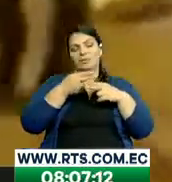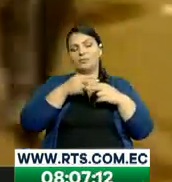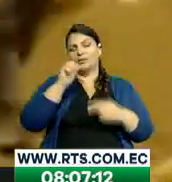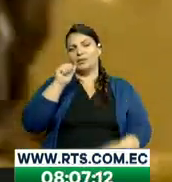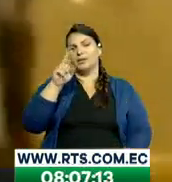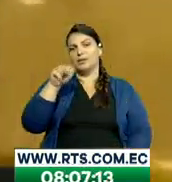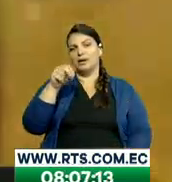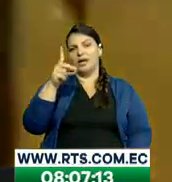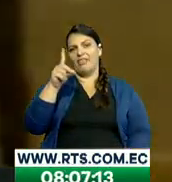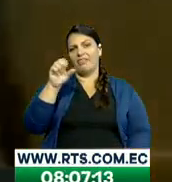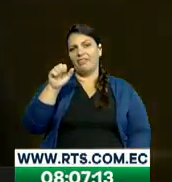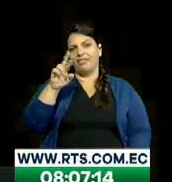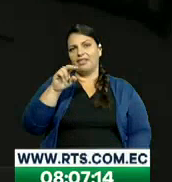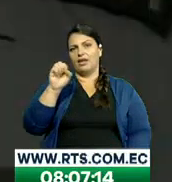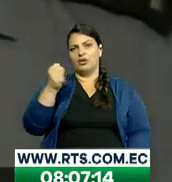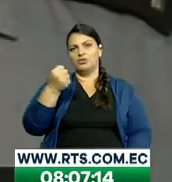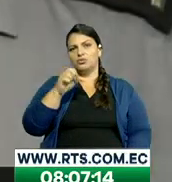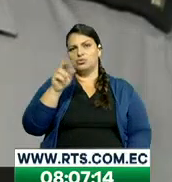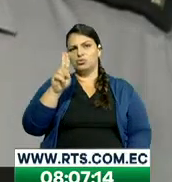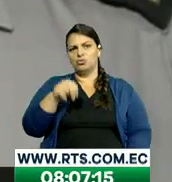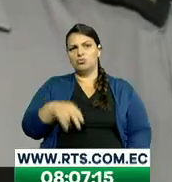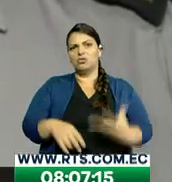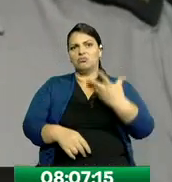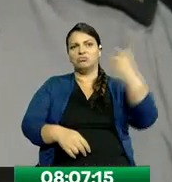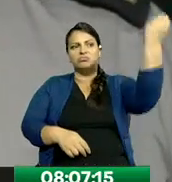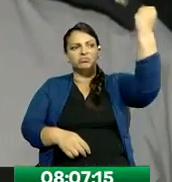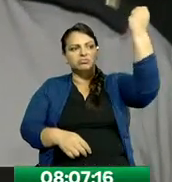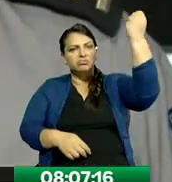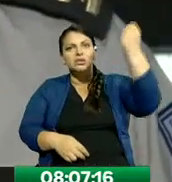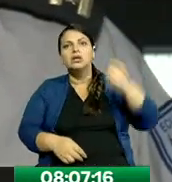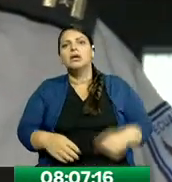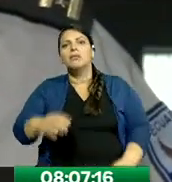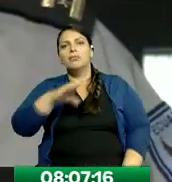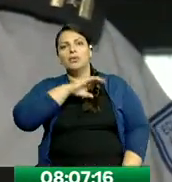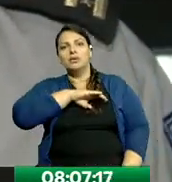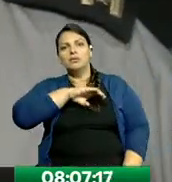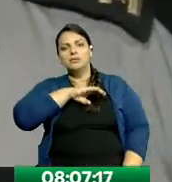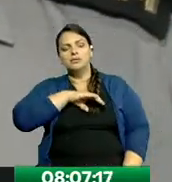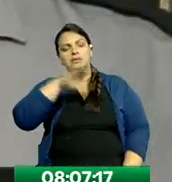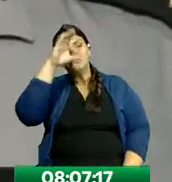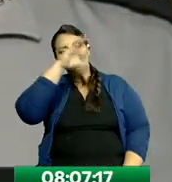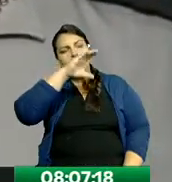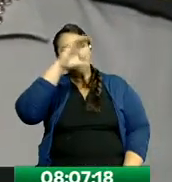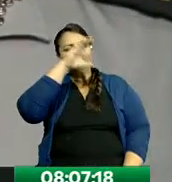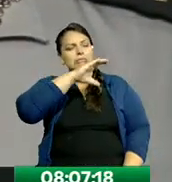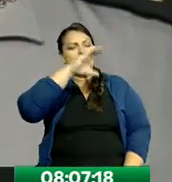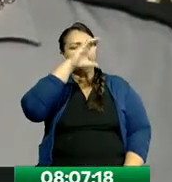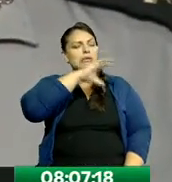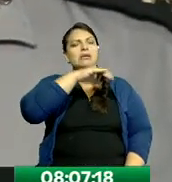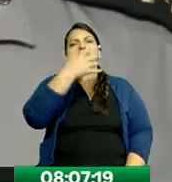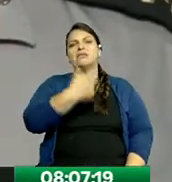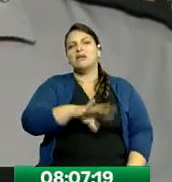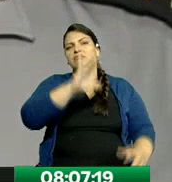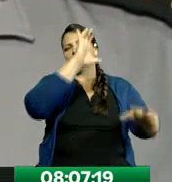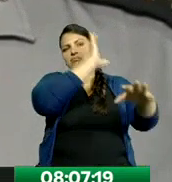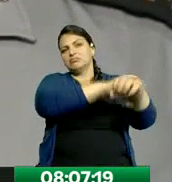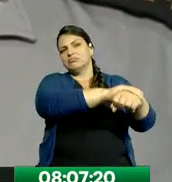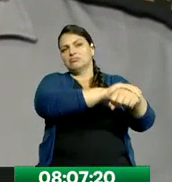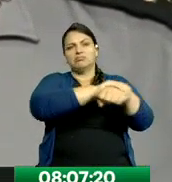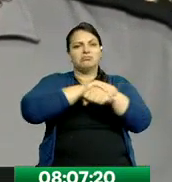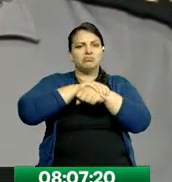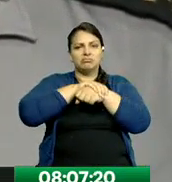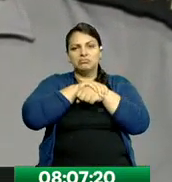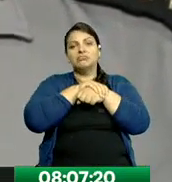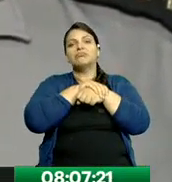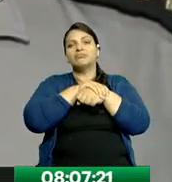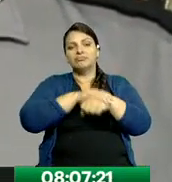enero. Tenemos identificado al autor, que es su conviviente. Esto fue en un área privada al interior de un domicilio donde se había